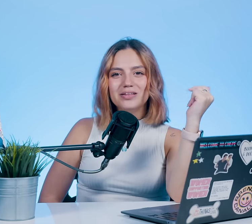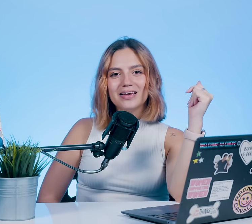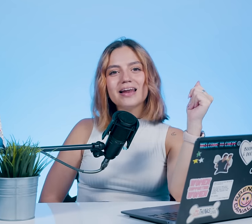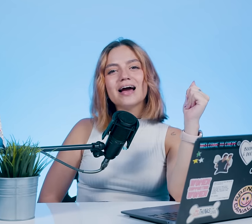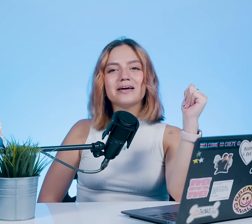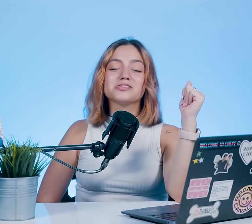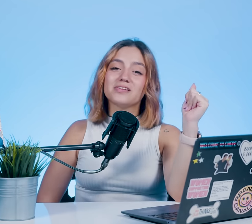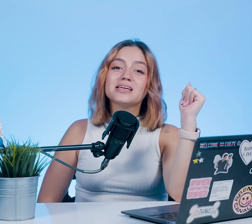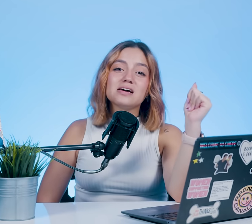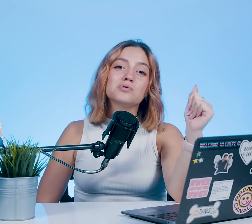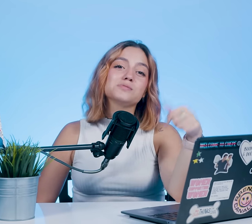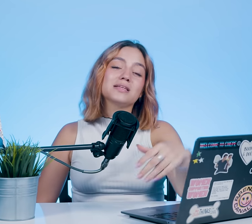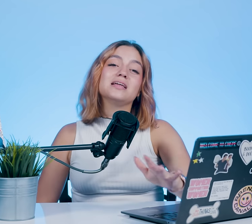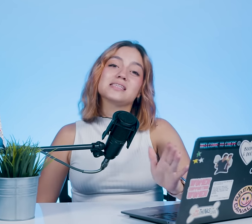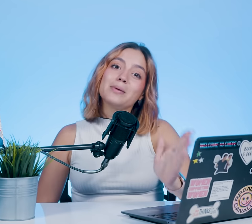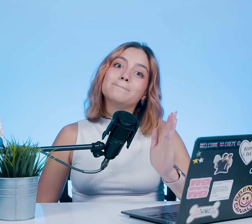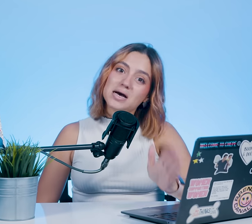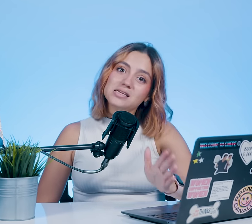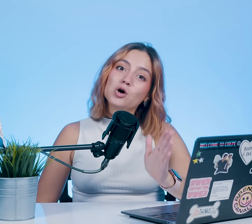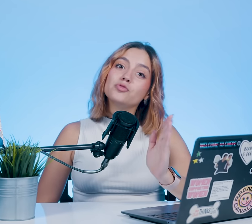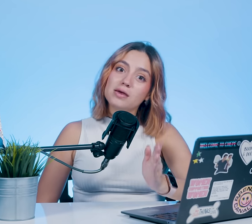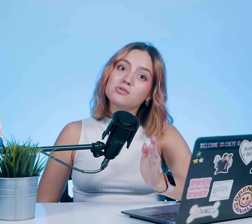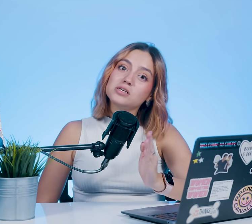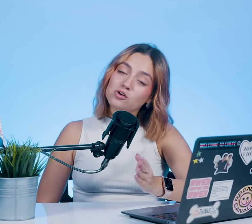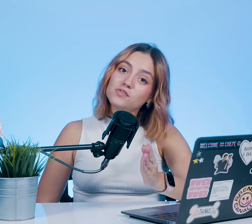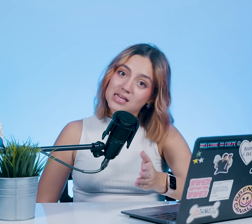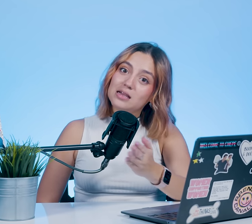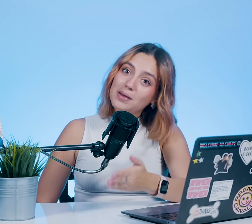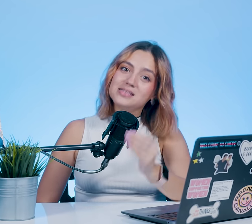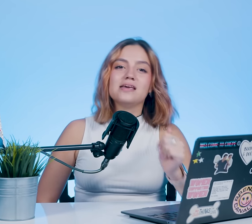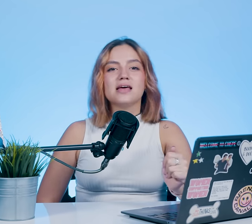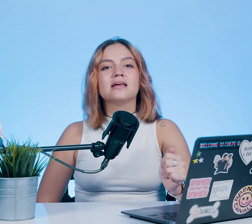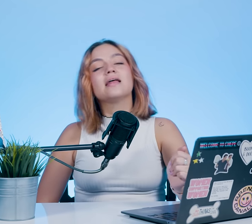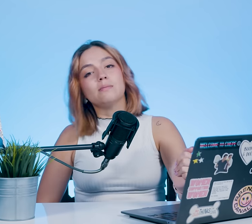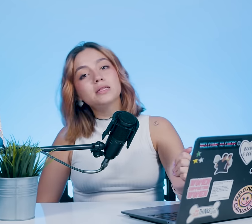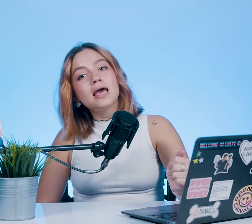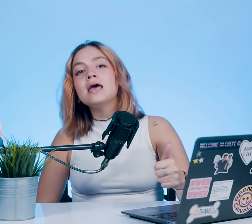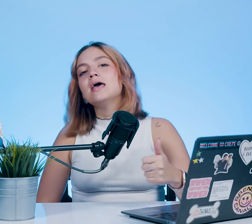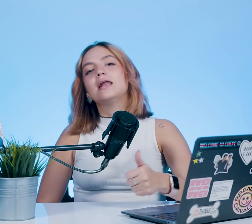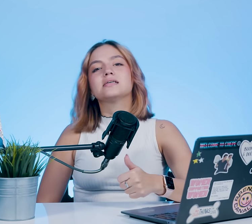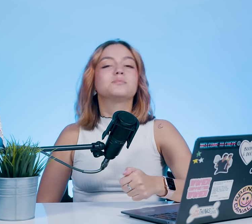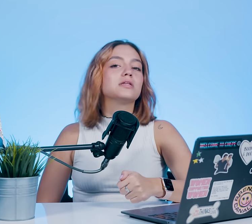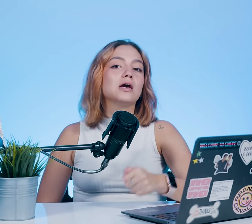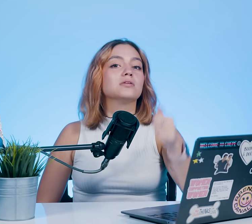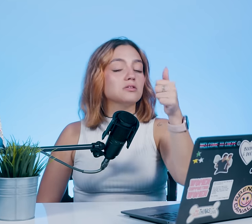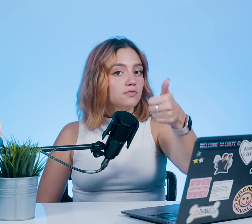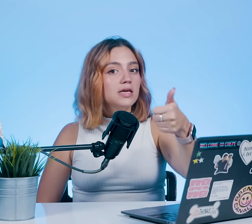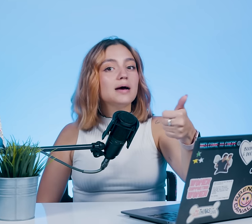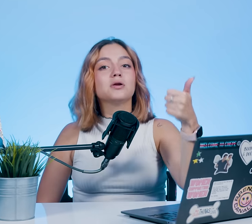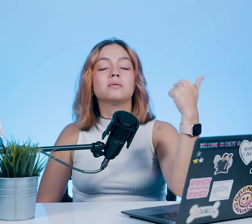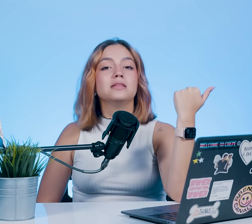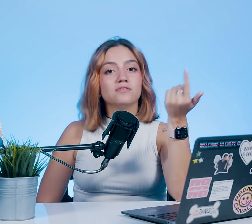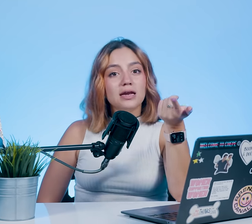según indica la caja en Costa Rica esta vacuna es parte del esquema básico de vacunación oficial del país y viene en la dpt en la que se protege contra